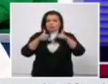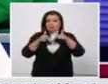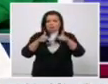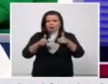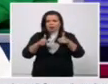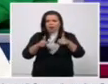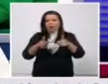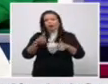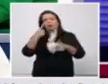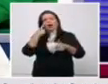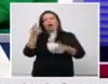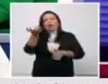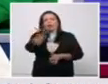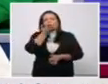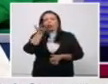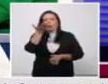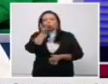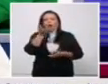una sola